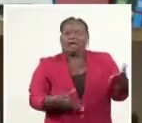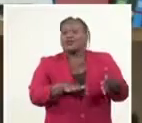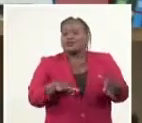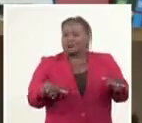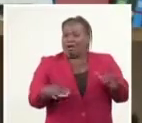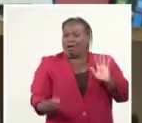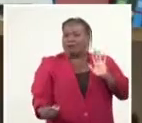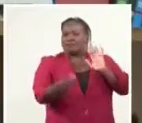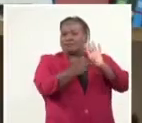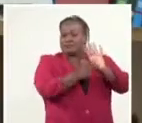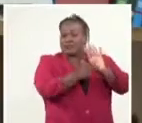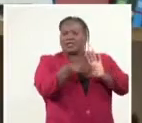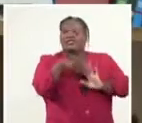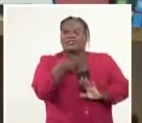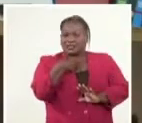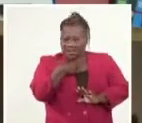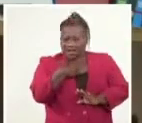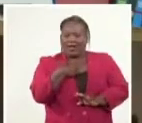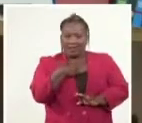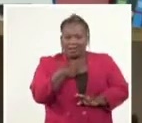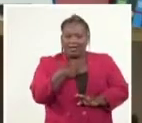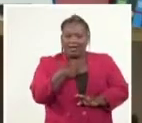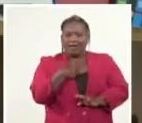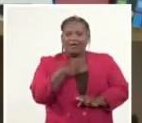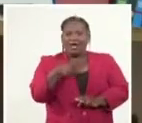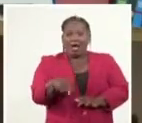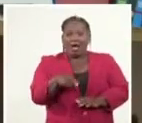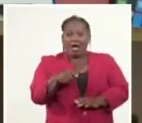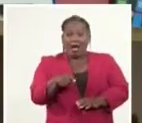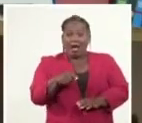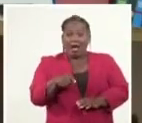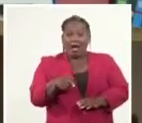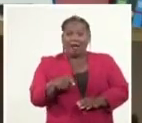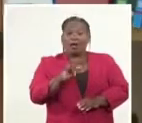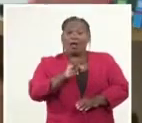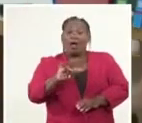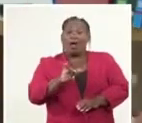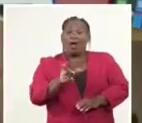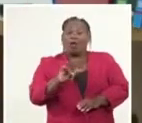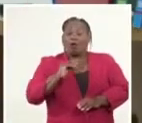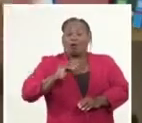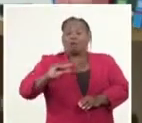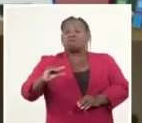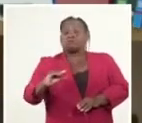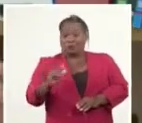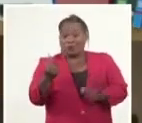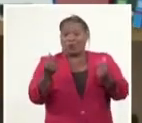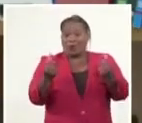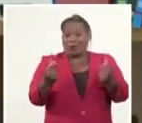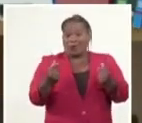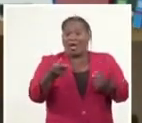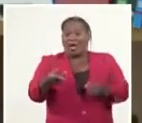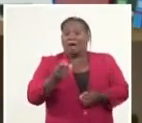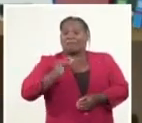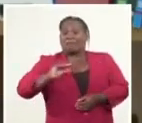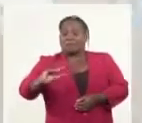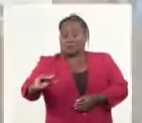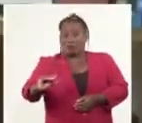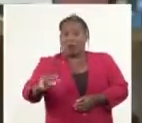desarrolla y tiene efectos jurídicos. ¿En qué? Por ejemplo, en la figura de la compensación económica, en la figura de la pensión al